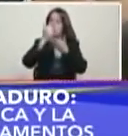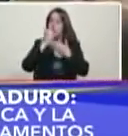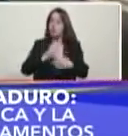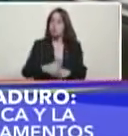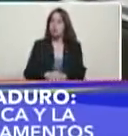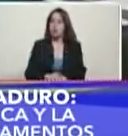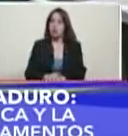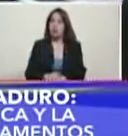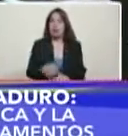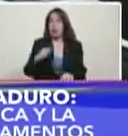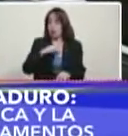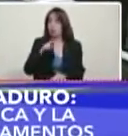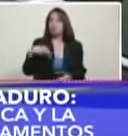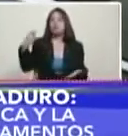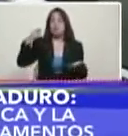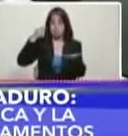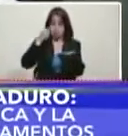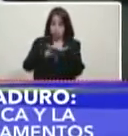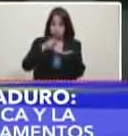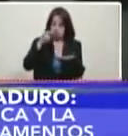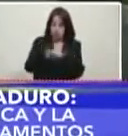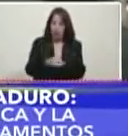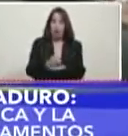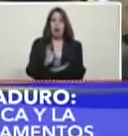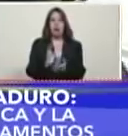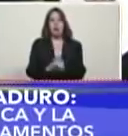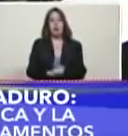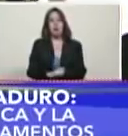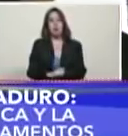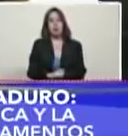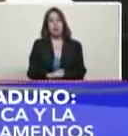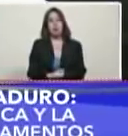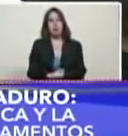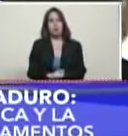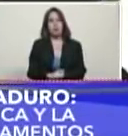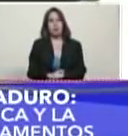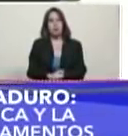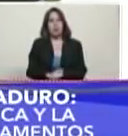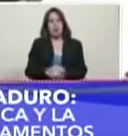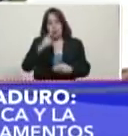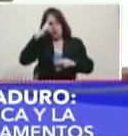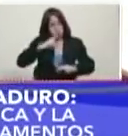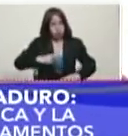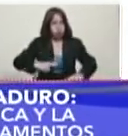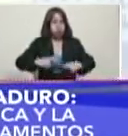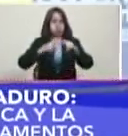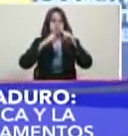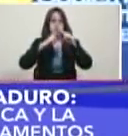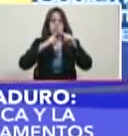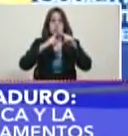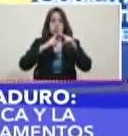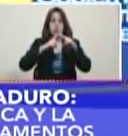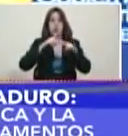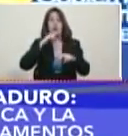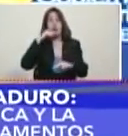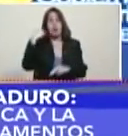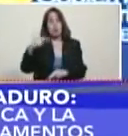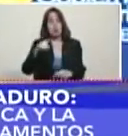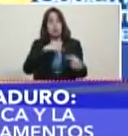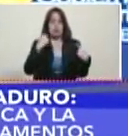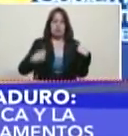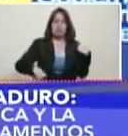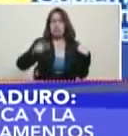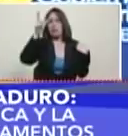la hemos pagado con nuestra mano ahí, con dignidad, de Rusia, de China, de